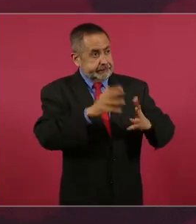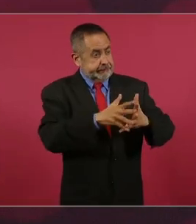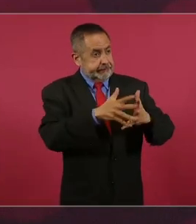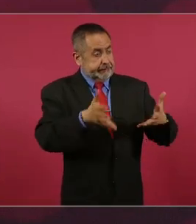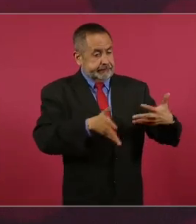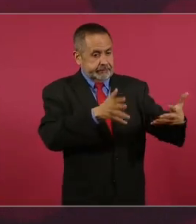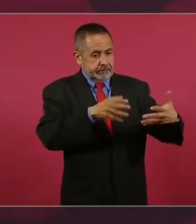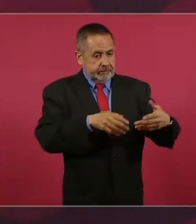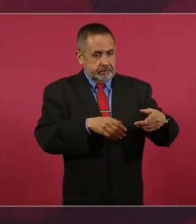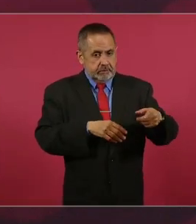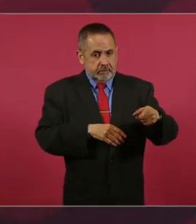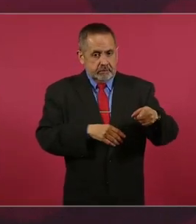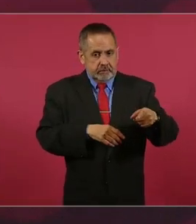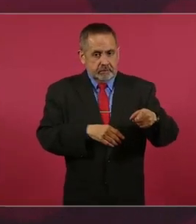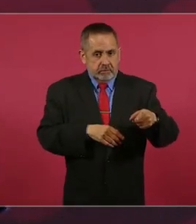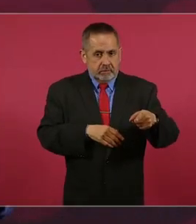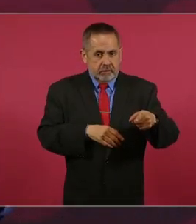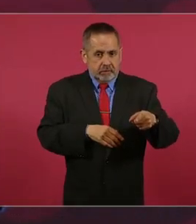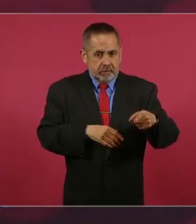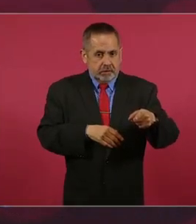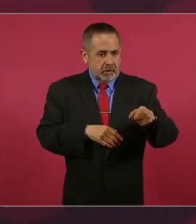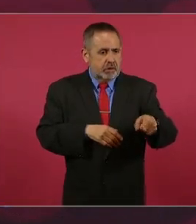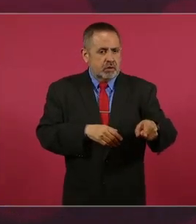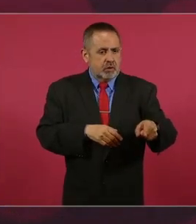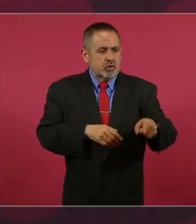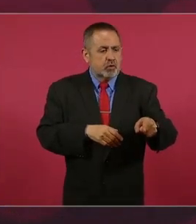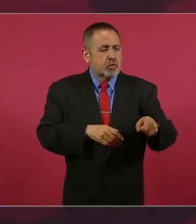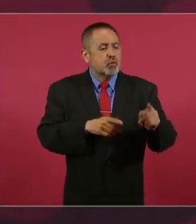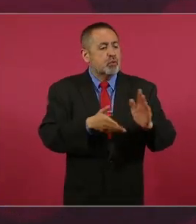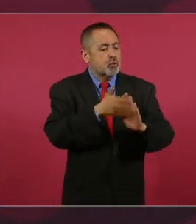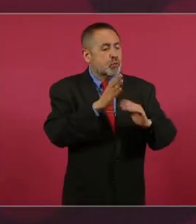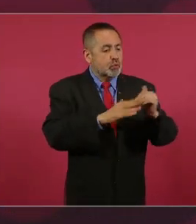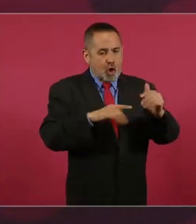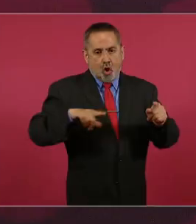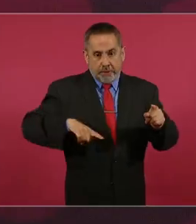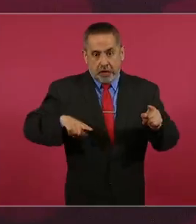no lo haces tú, te lo hace esta empresa.